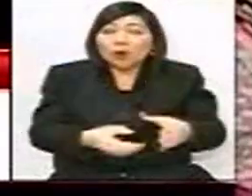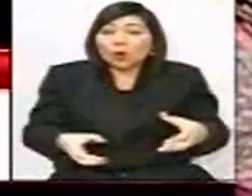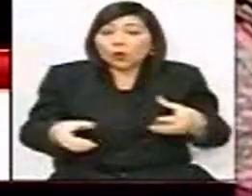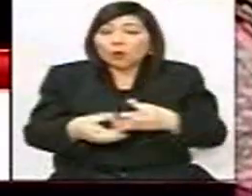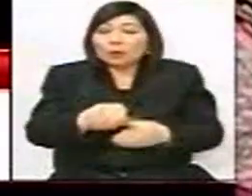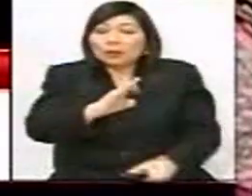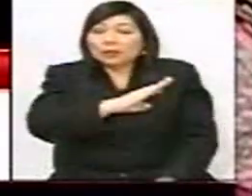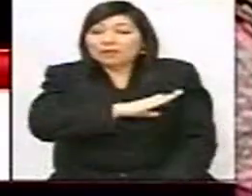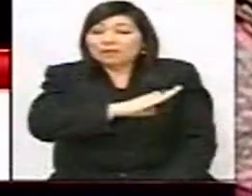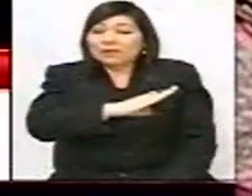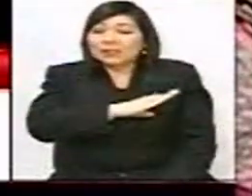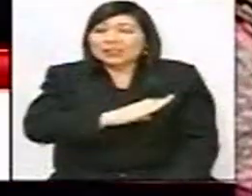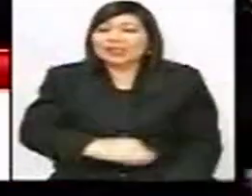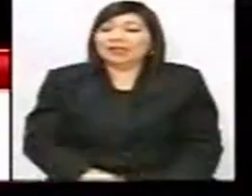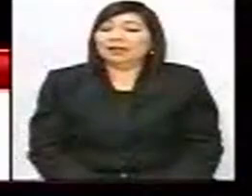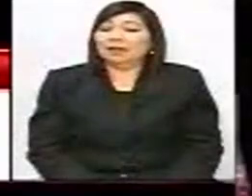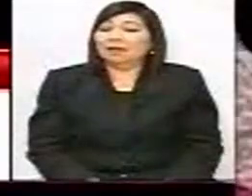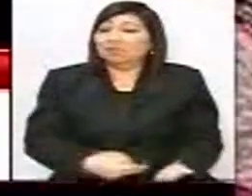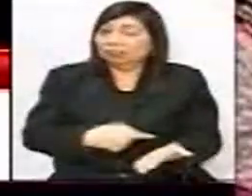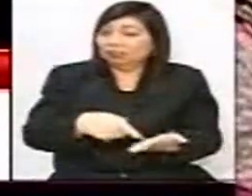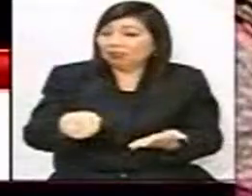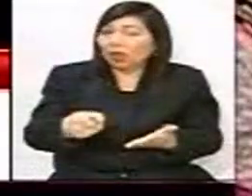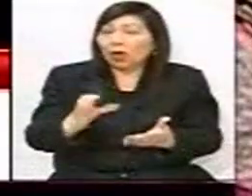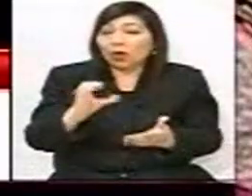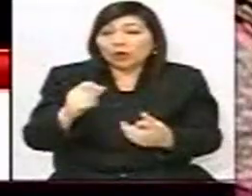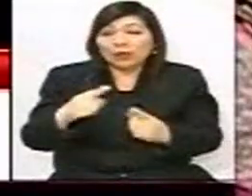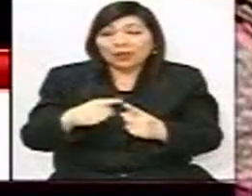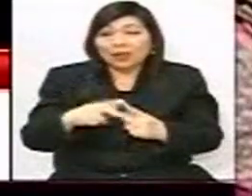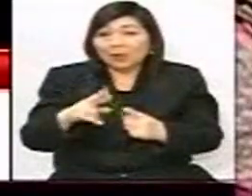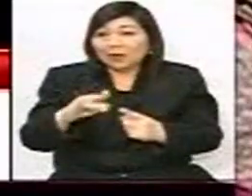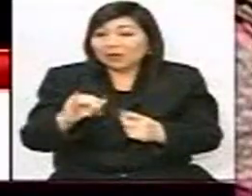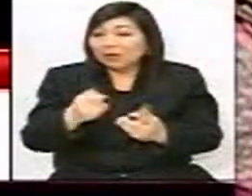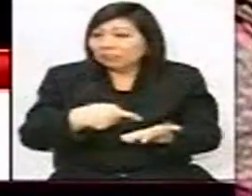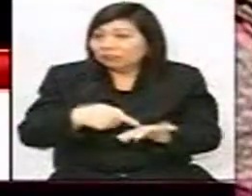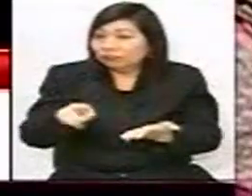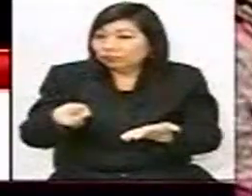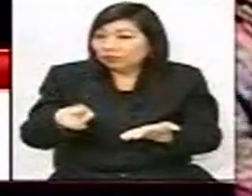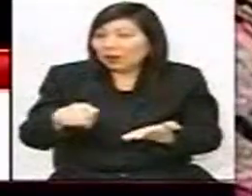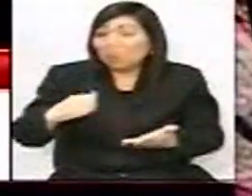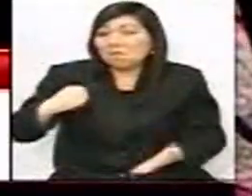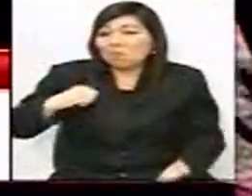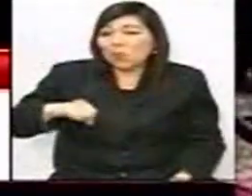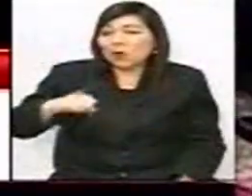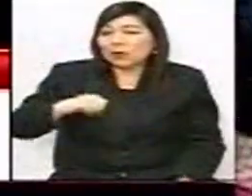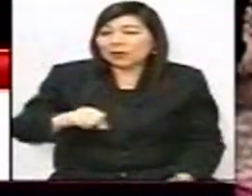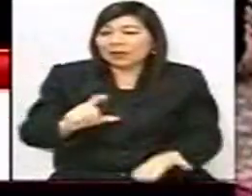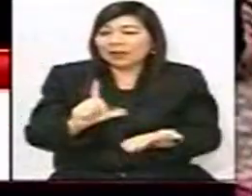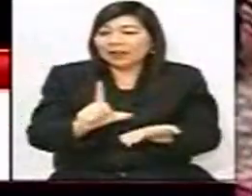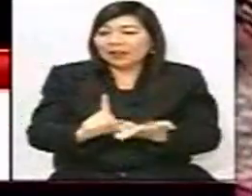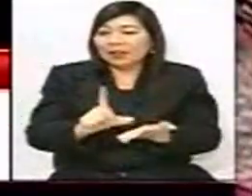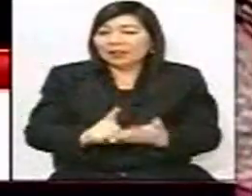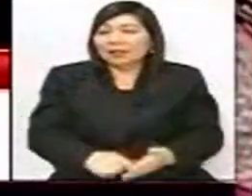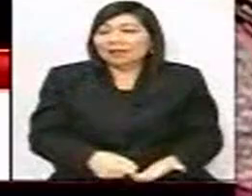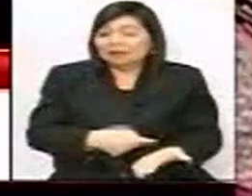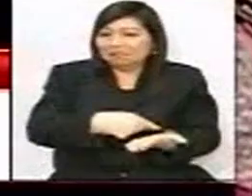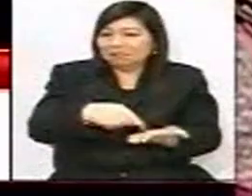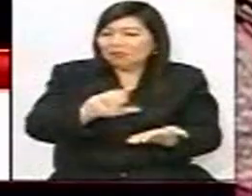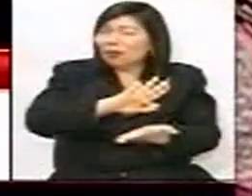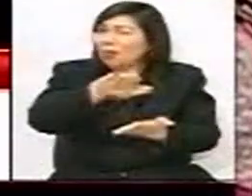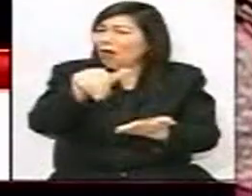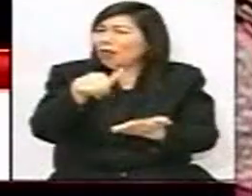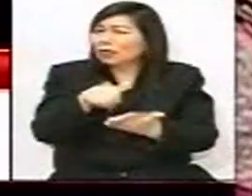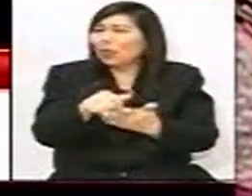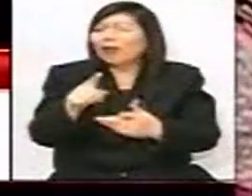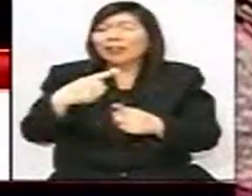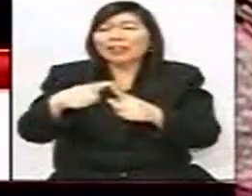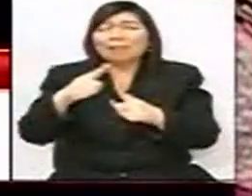Comisión de Fiscalización, se mandó a la Contraloría, se envió, creo, al municipio de Lima, se enviaron a todas